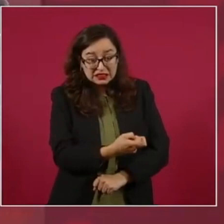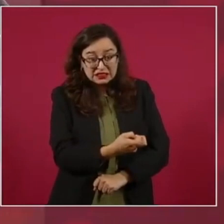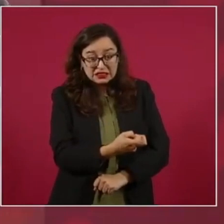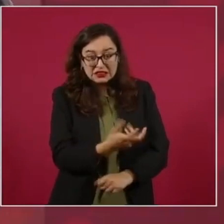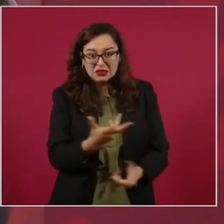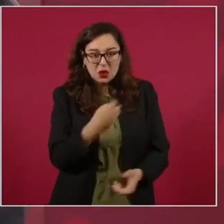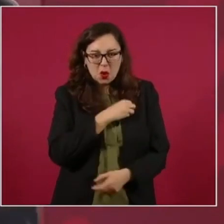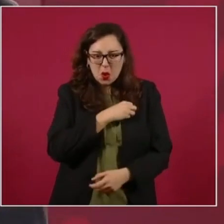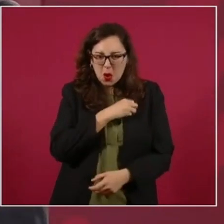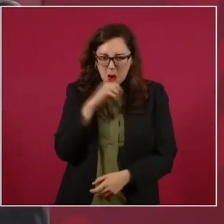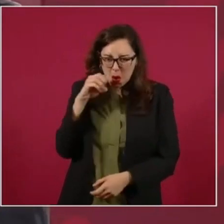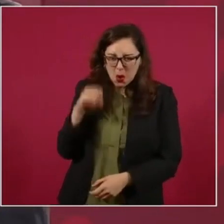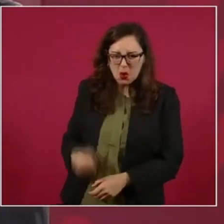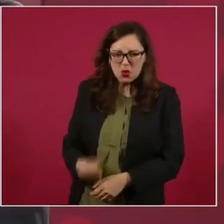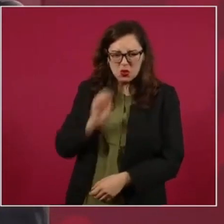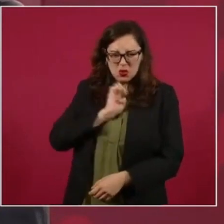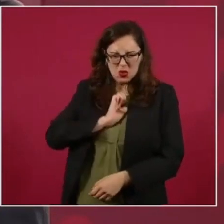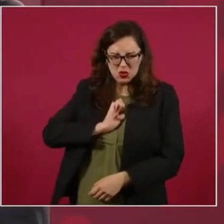por el odio.